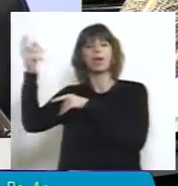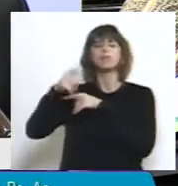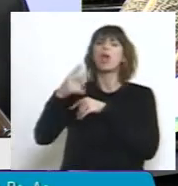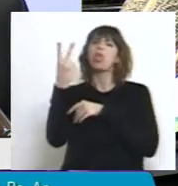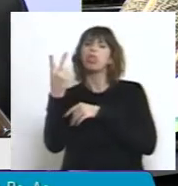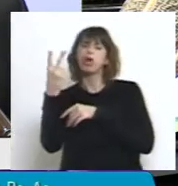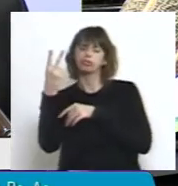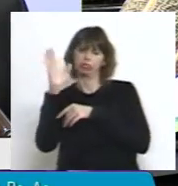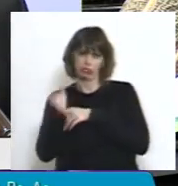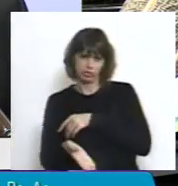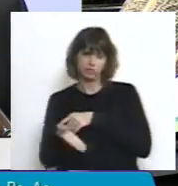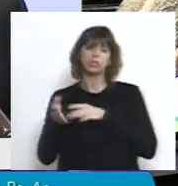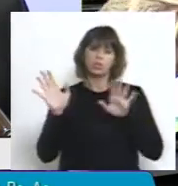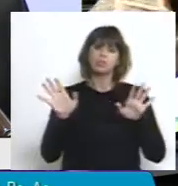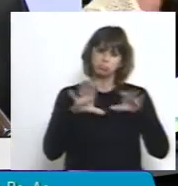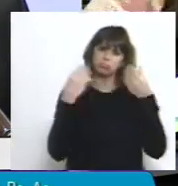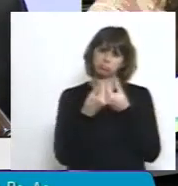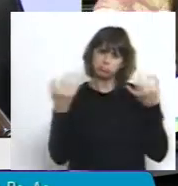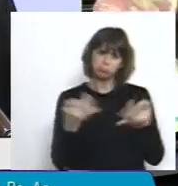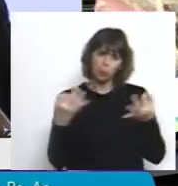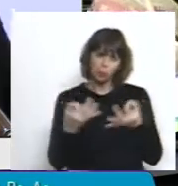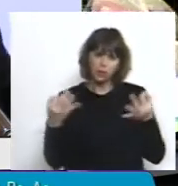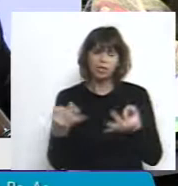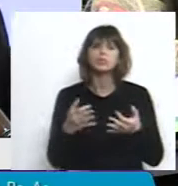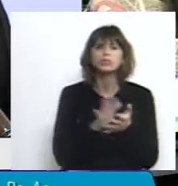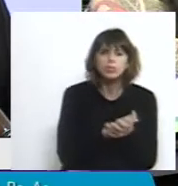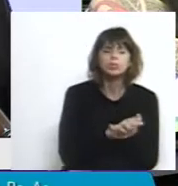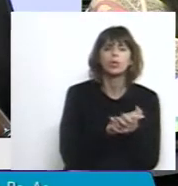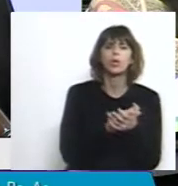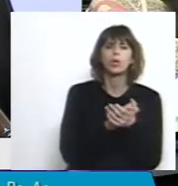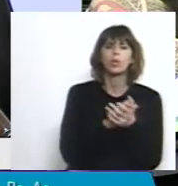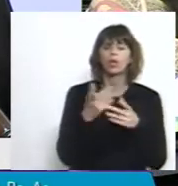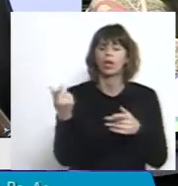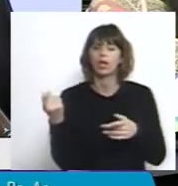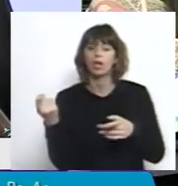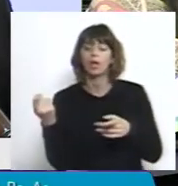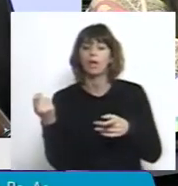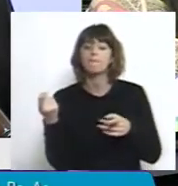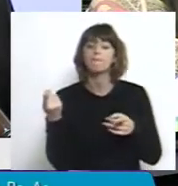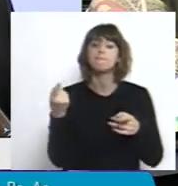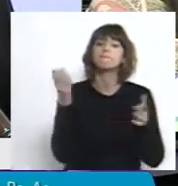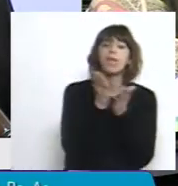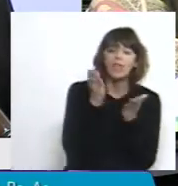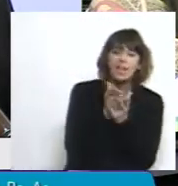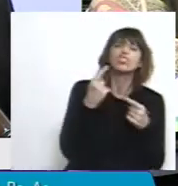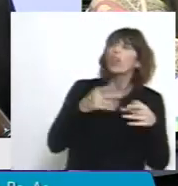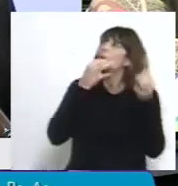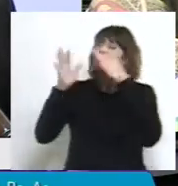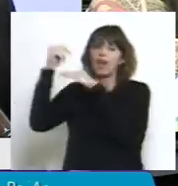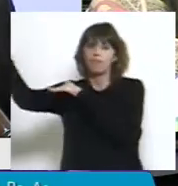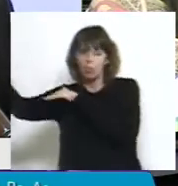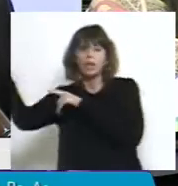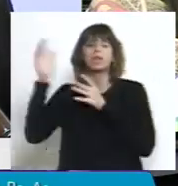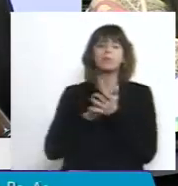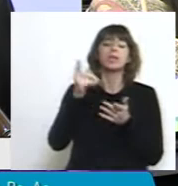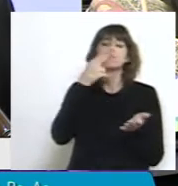impuestos progresivos sobre la renta y los patrimonios, tanto en los derechos de exportación, bienes personales e impuestos a las